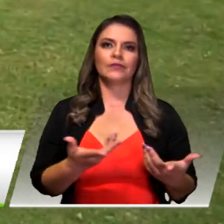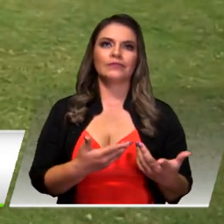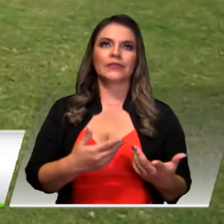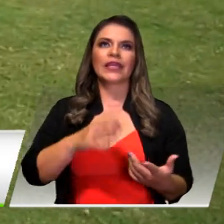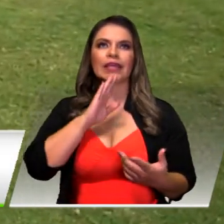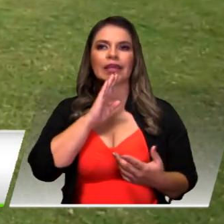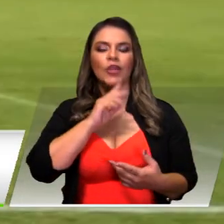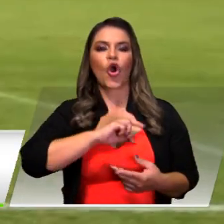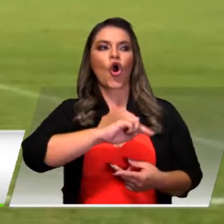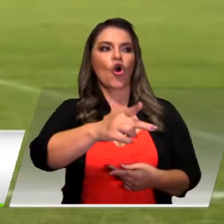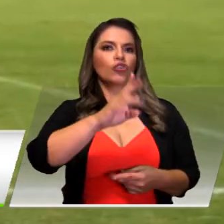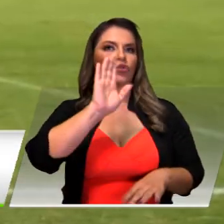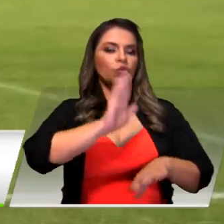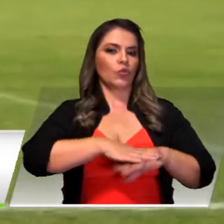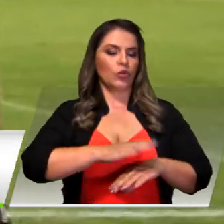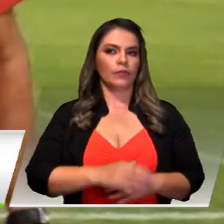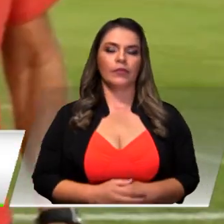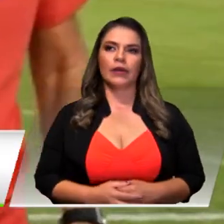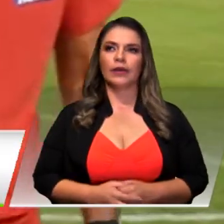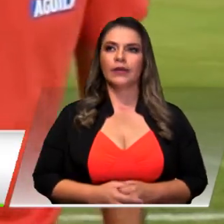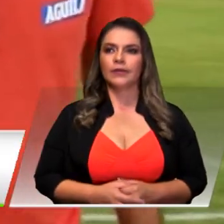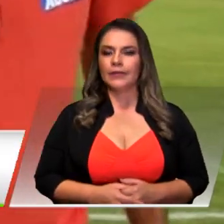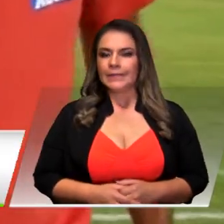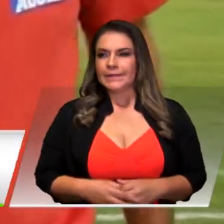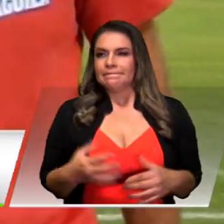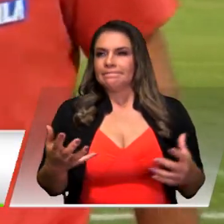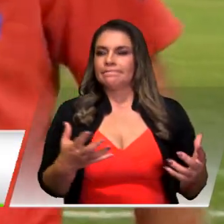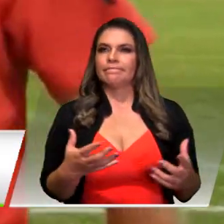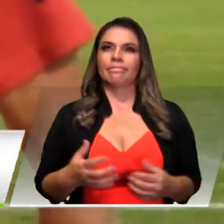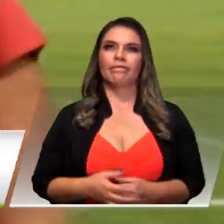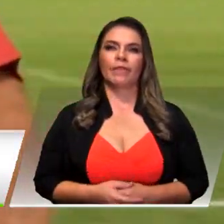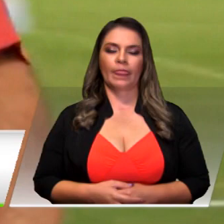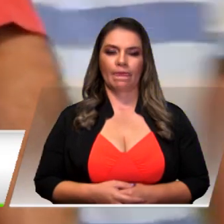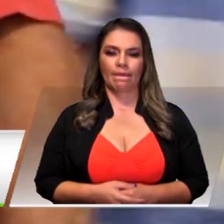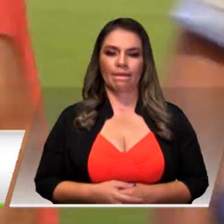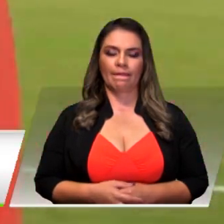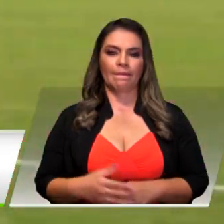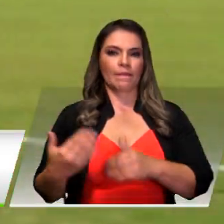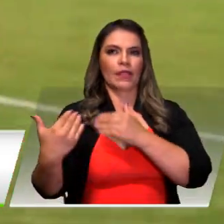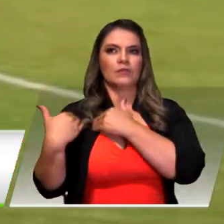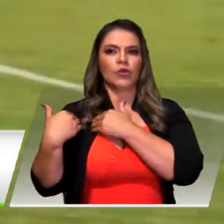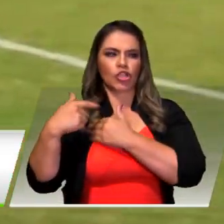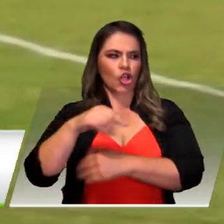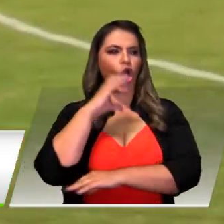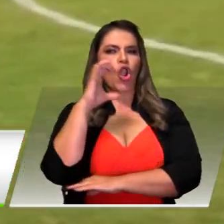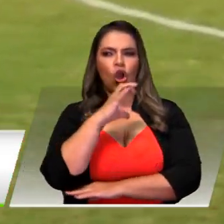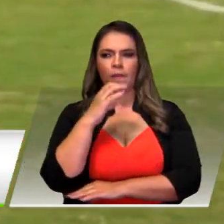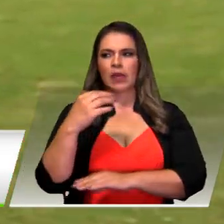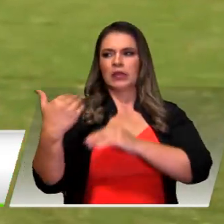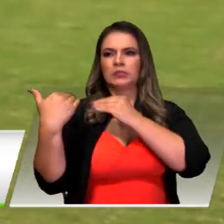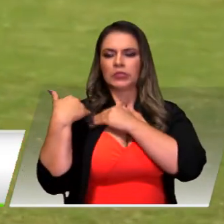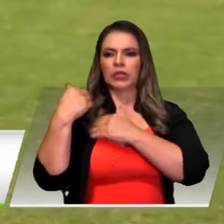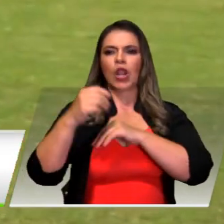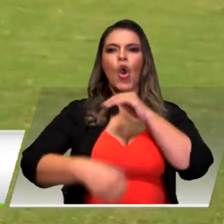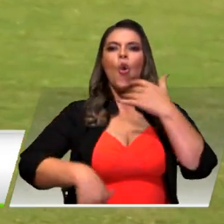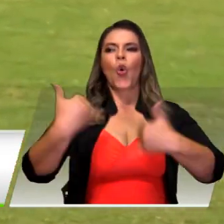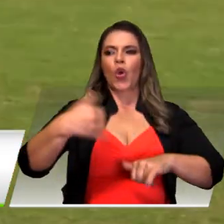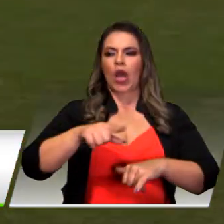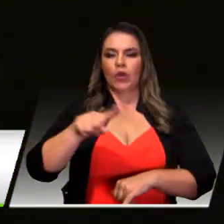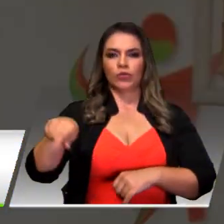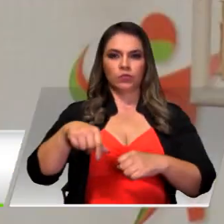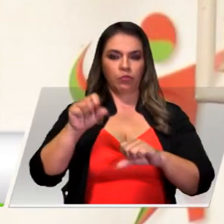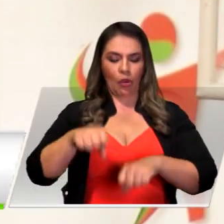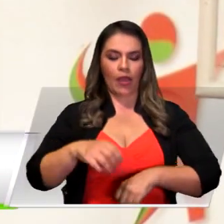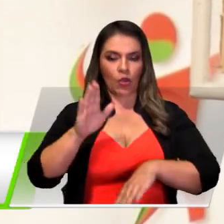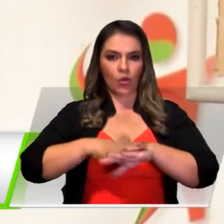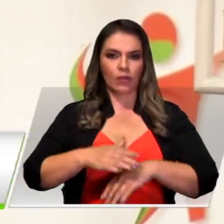deben dar otros. Entonces los directivos que se responsabilicen al país. Yo como jugador y como hincha de la selección, puedo